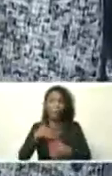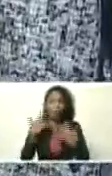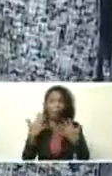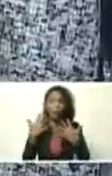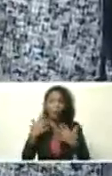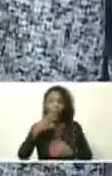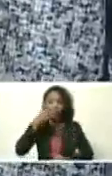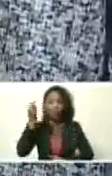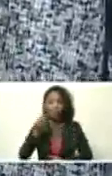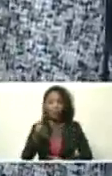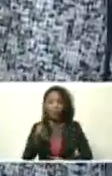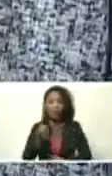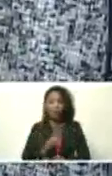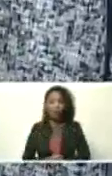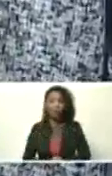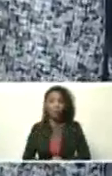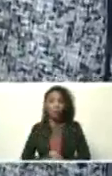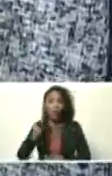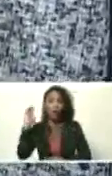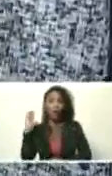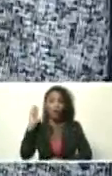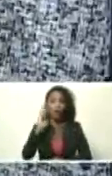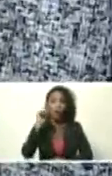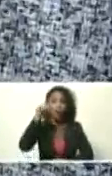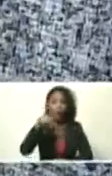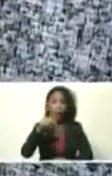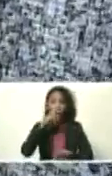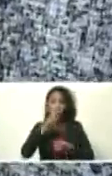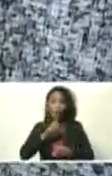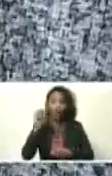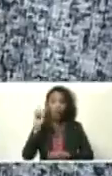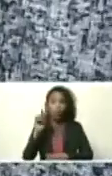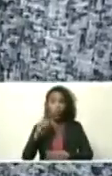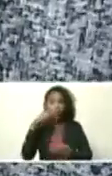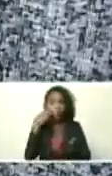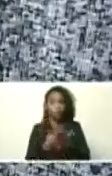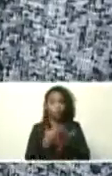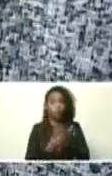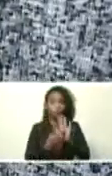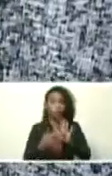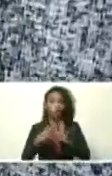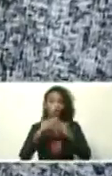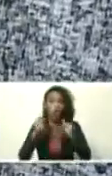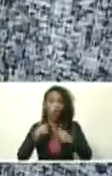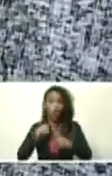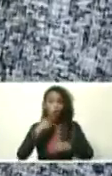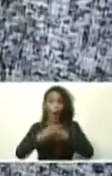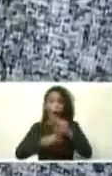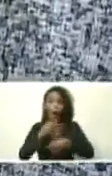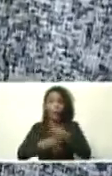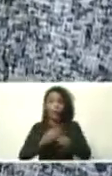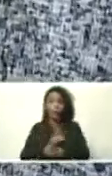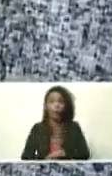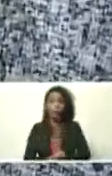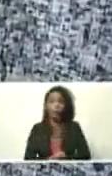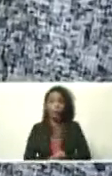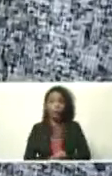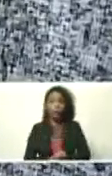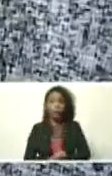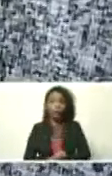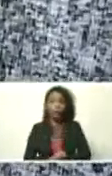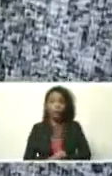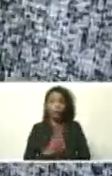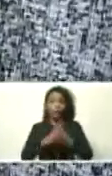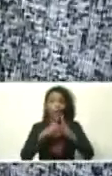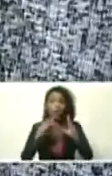verdad que al venir aquí al Banco de Venezuela y presentar todo lo que yo he hecho, todas las imágenes de